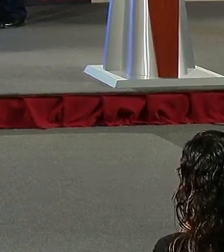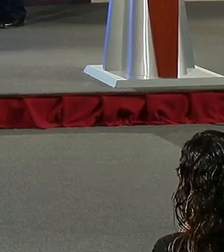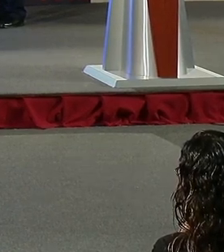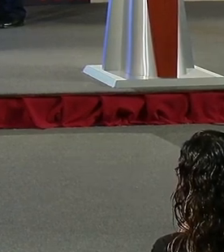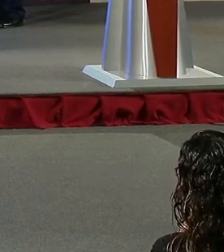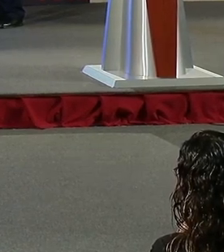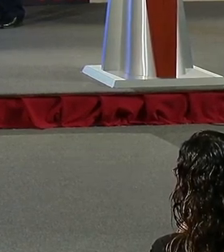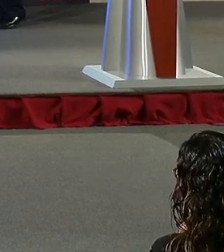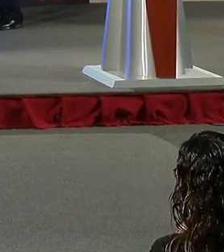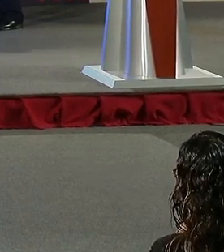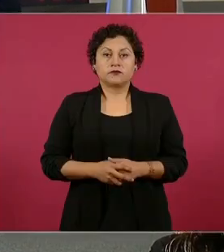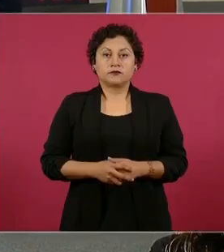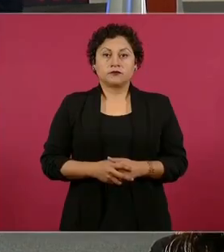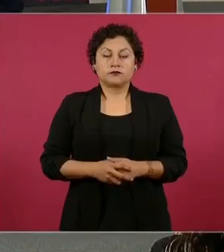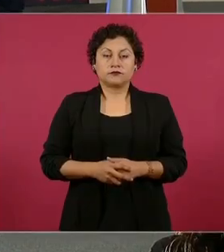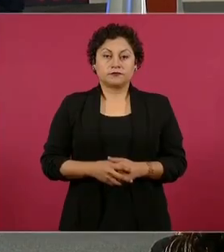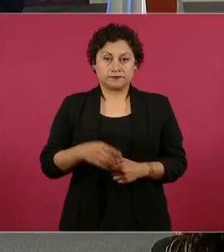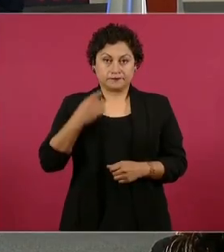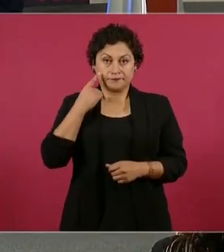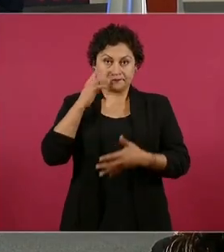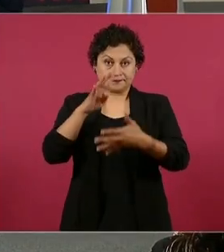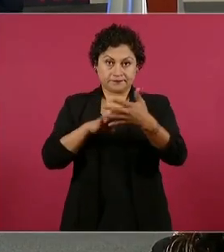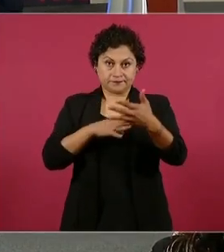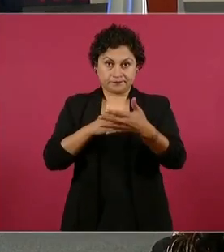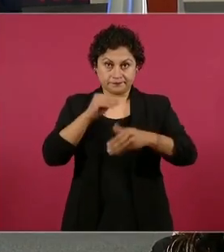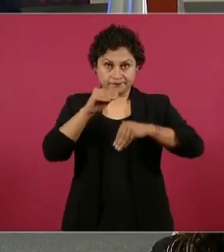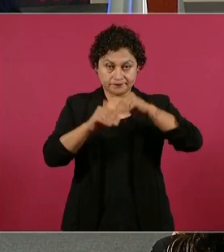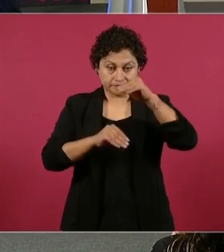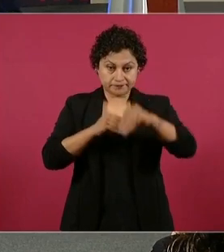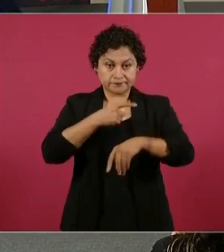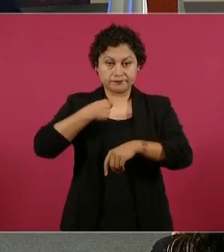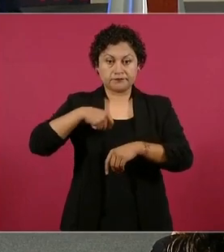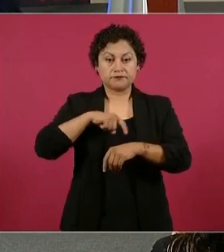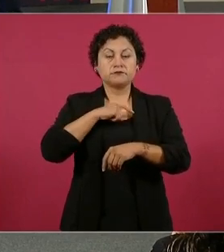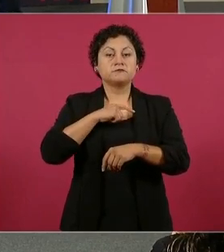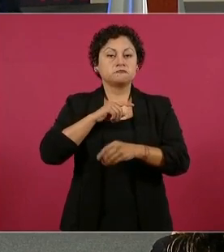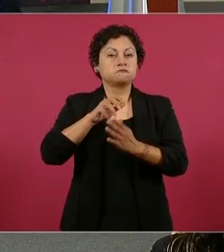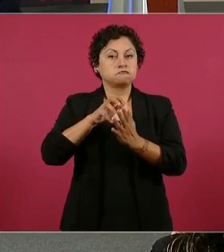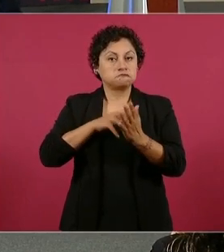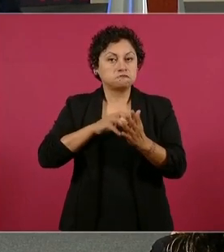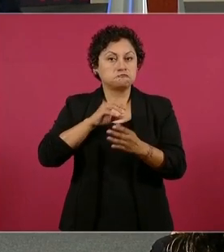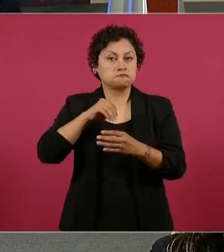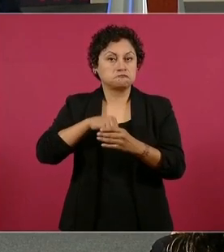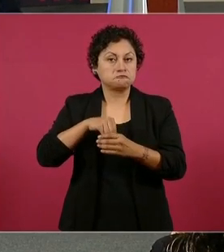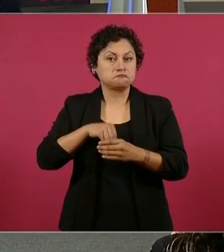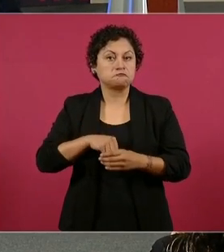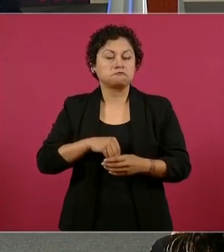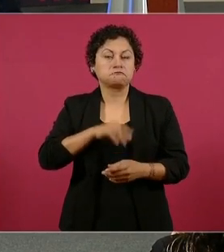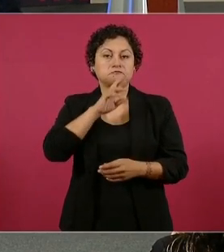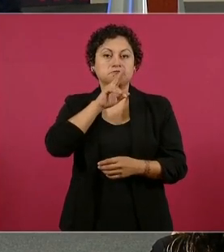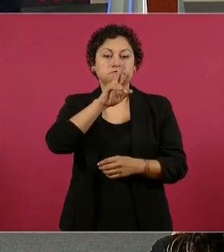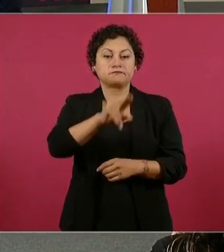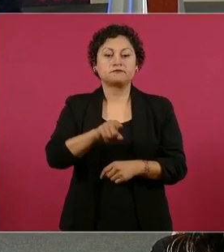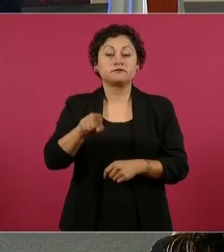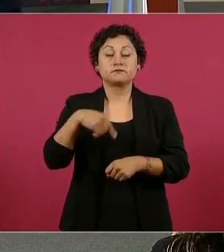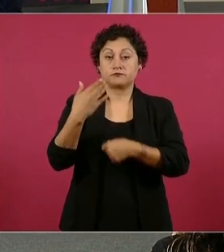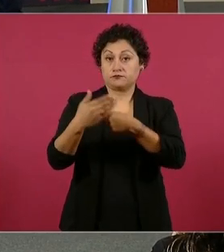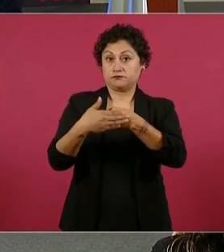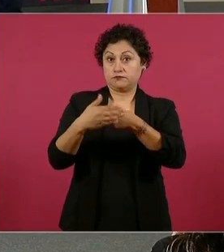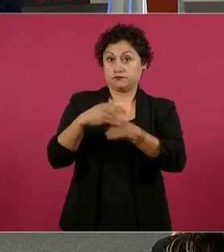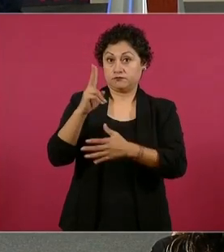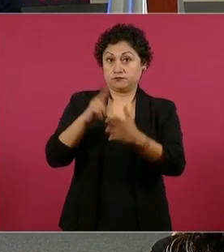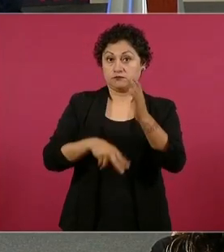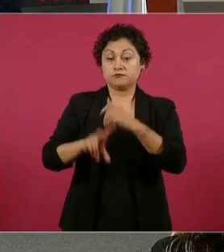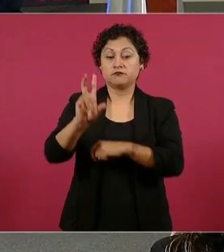La perspectiva al 2030 es la construcción de 18 unidades. Y bueno, para tal fin contamos